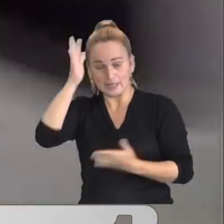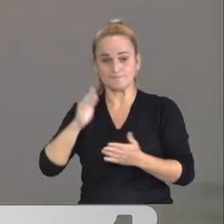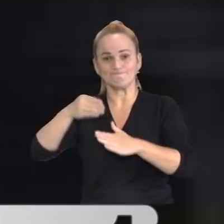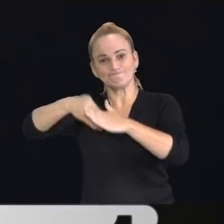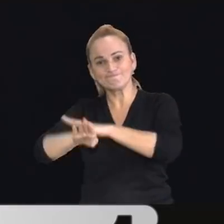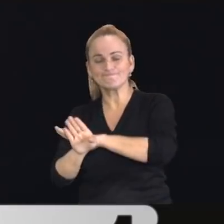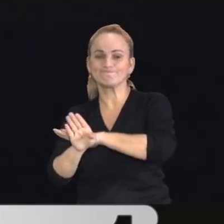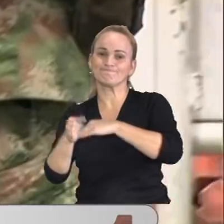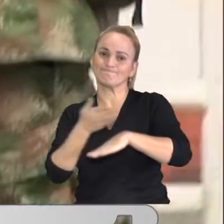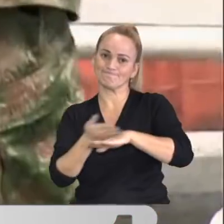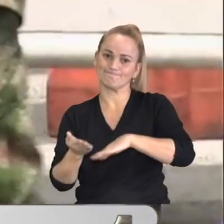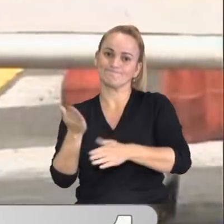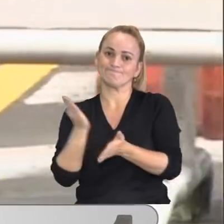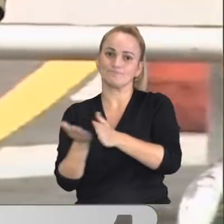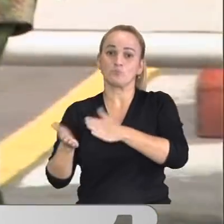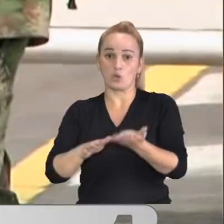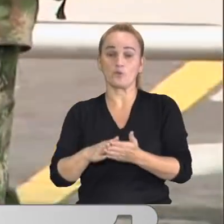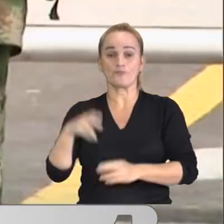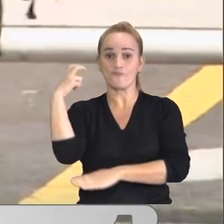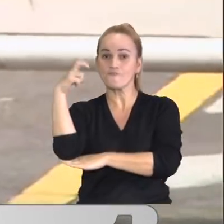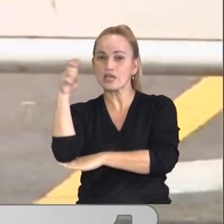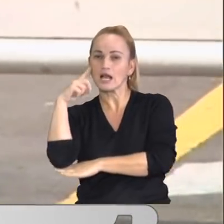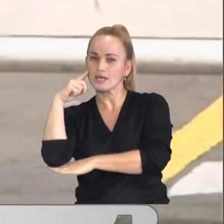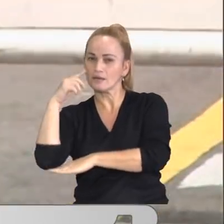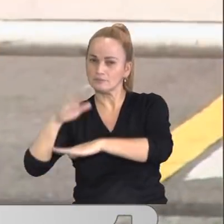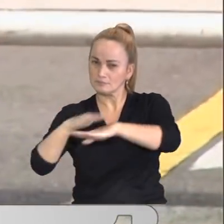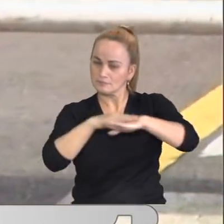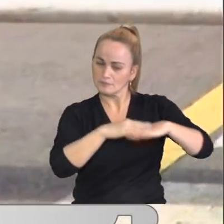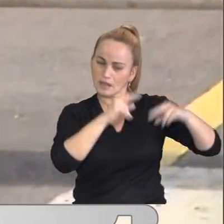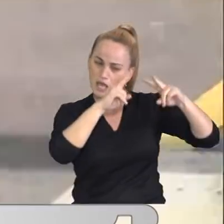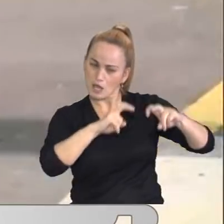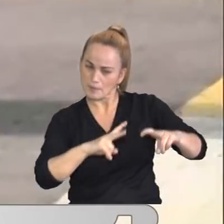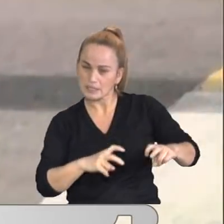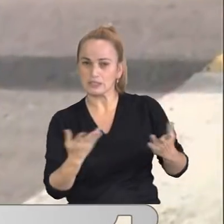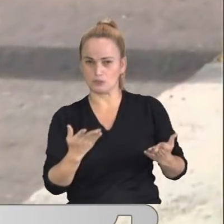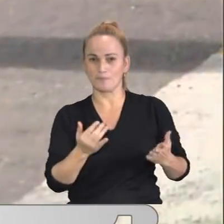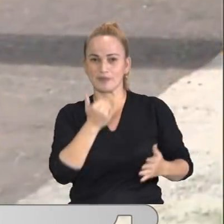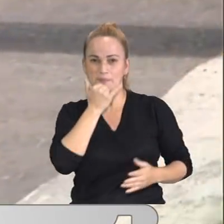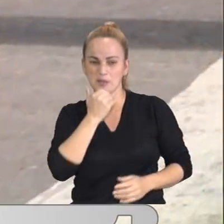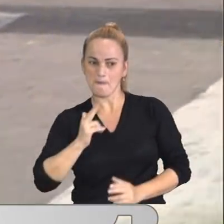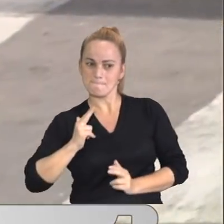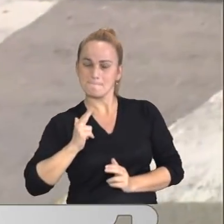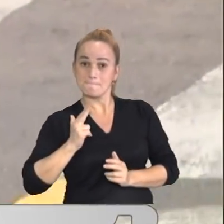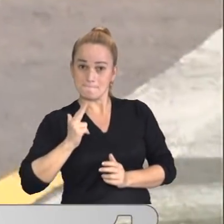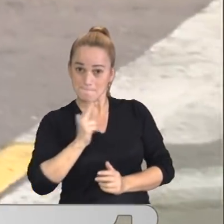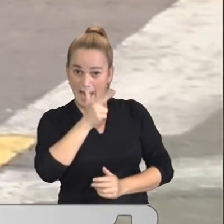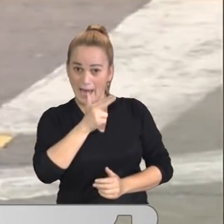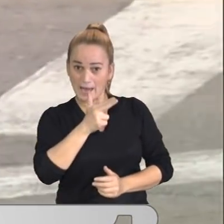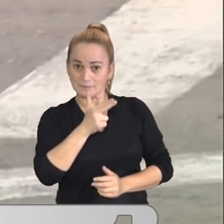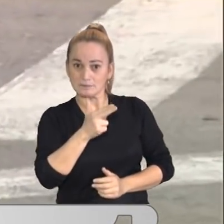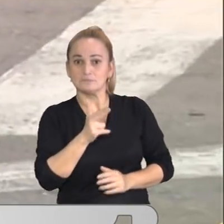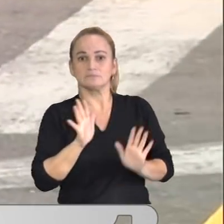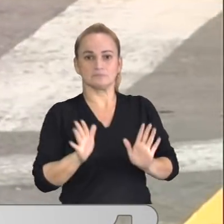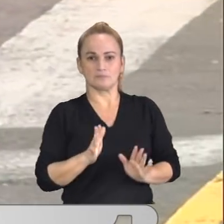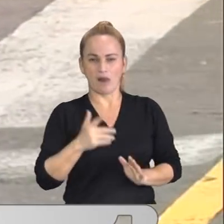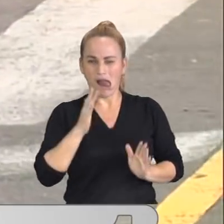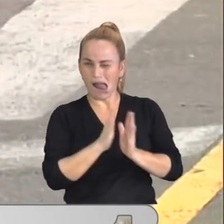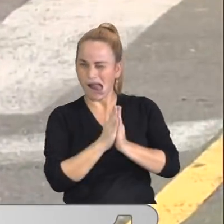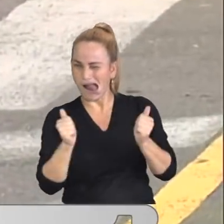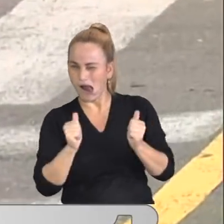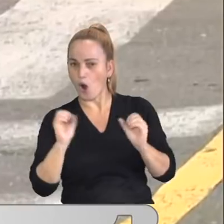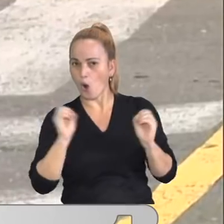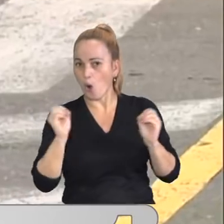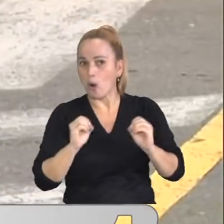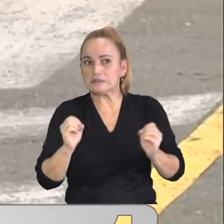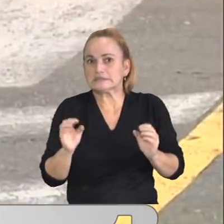pero finalmente murió. Ya la fiscalía está investigando si este disparo se habría dado de manera accidental o a qué